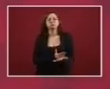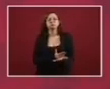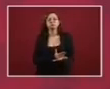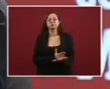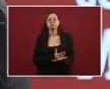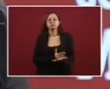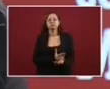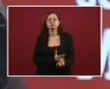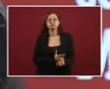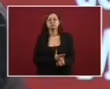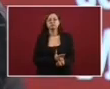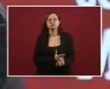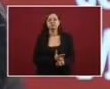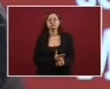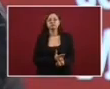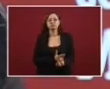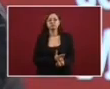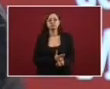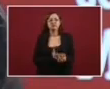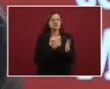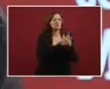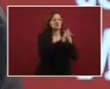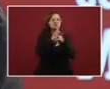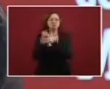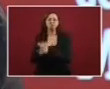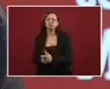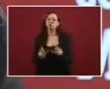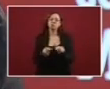e masacres